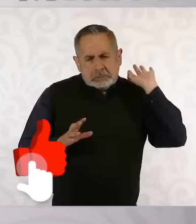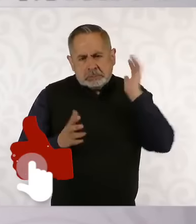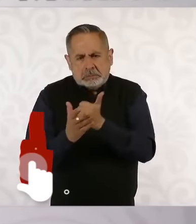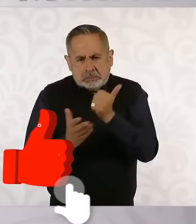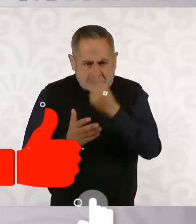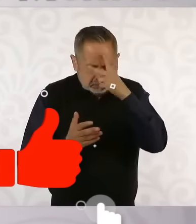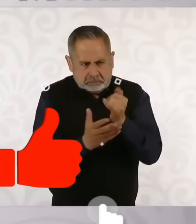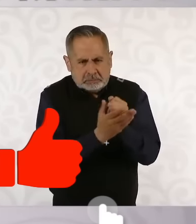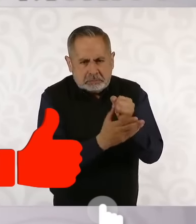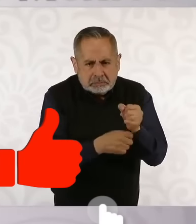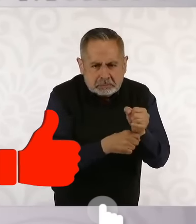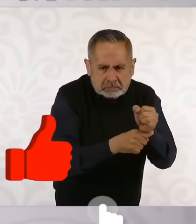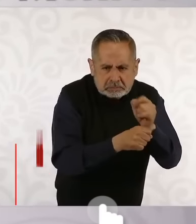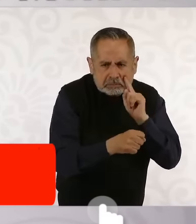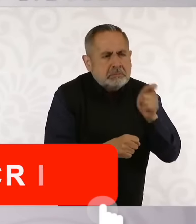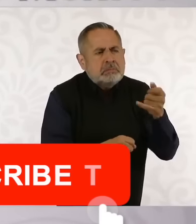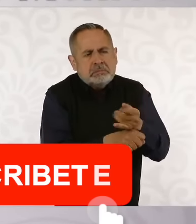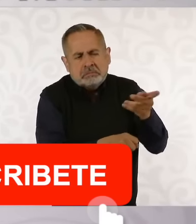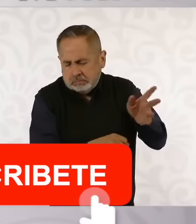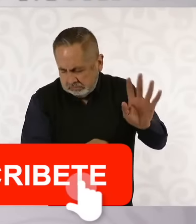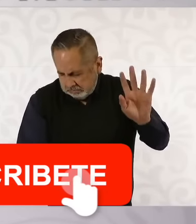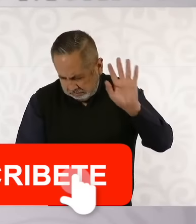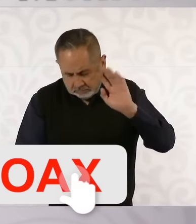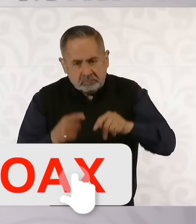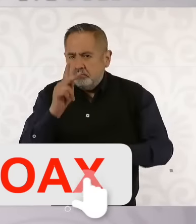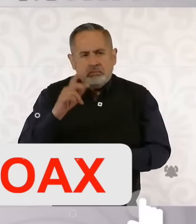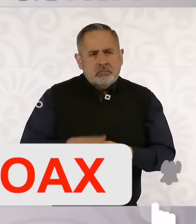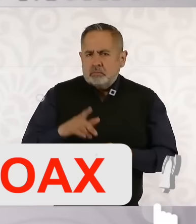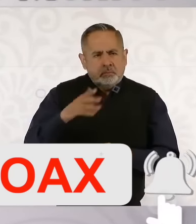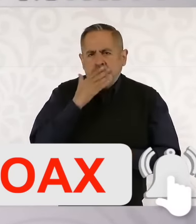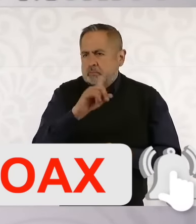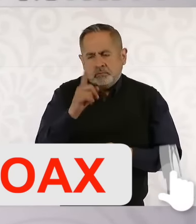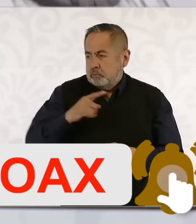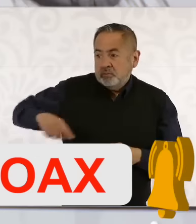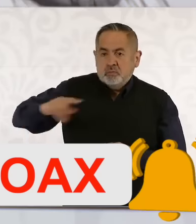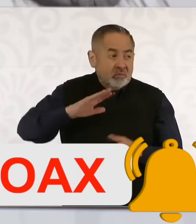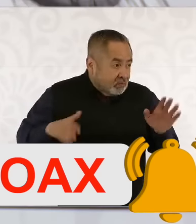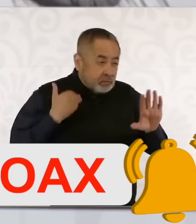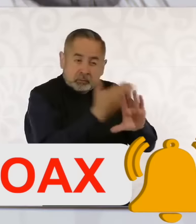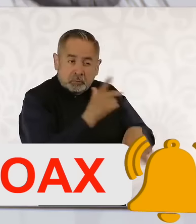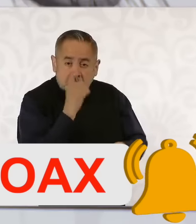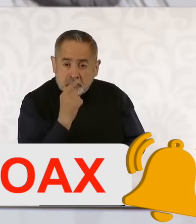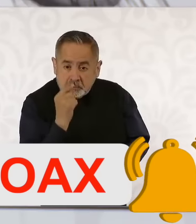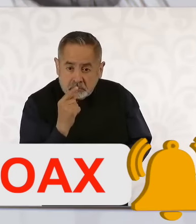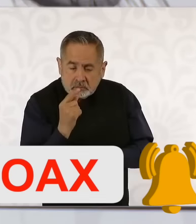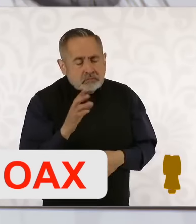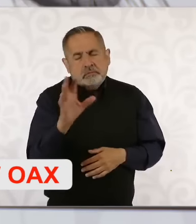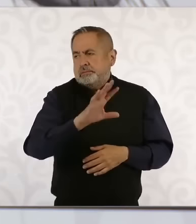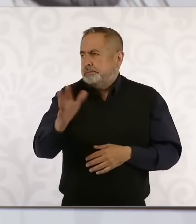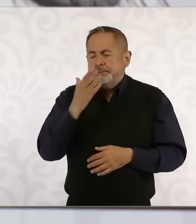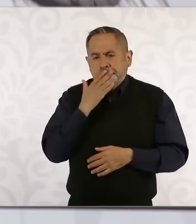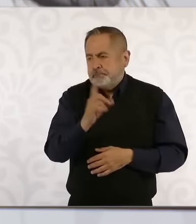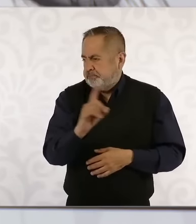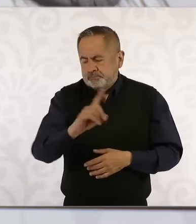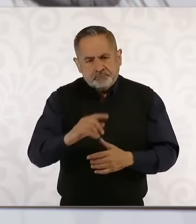esta violencia en contra de la policía No es explicable. Entonces,